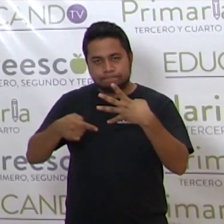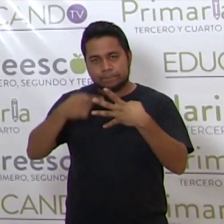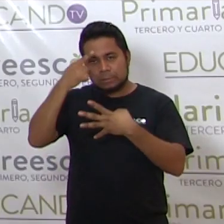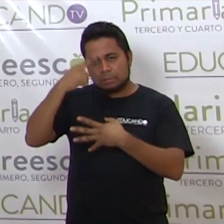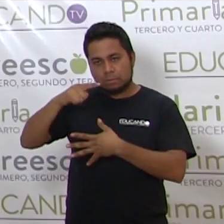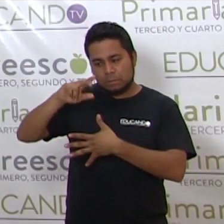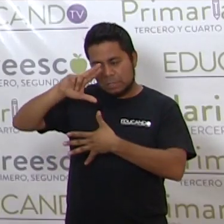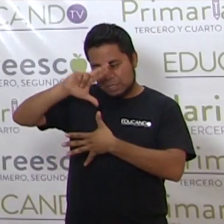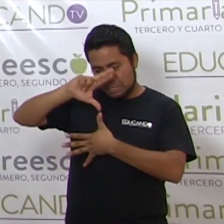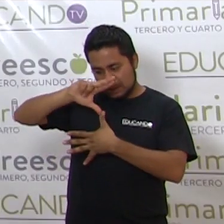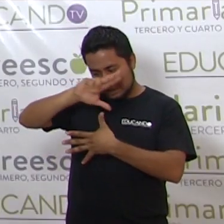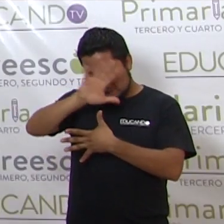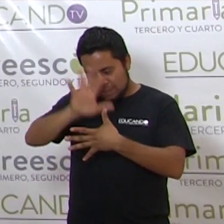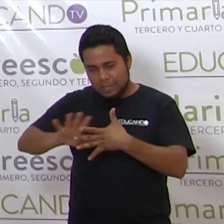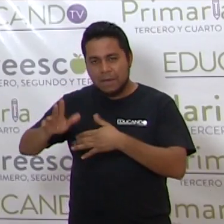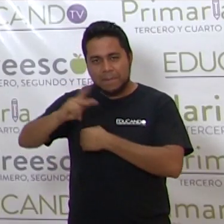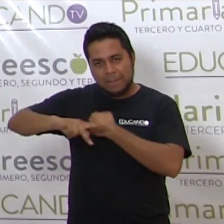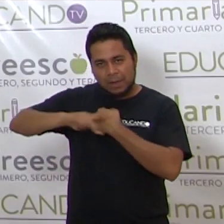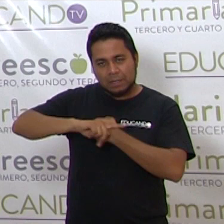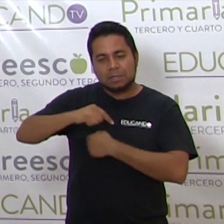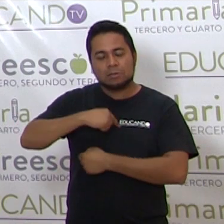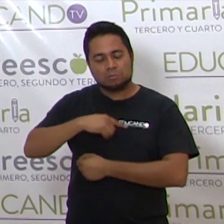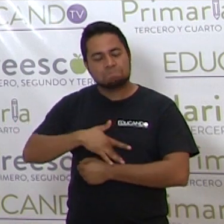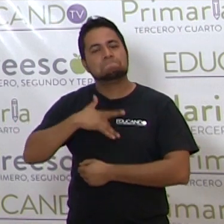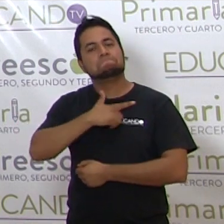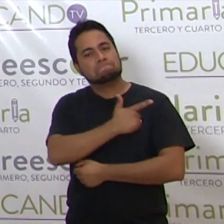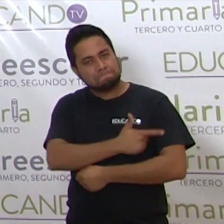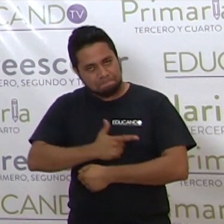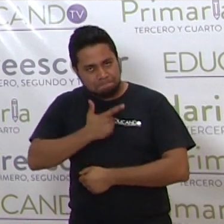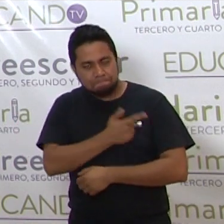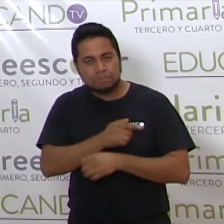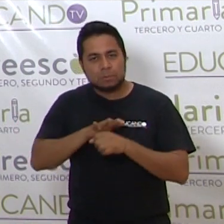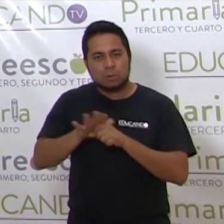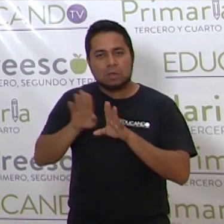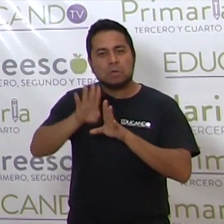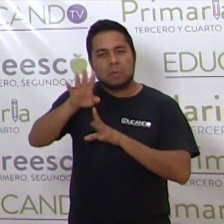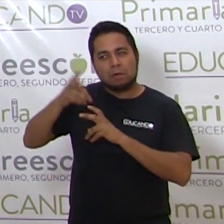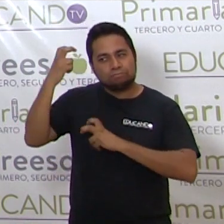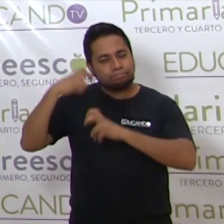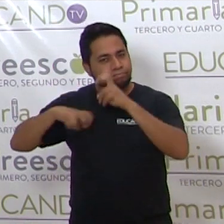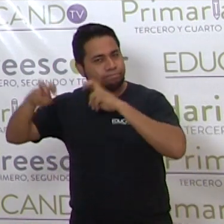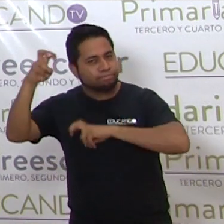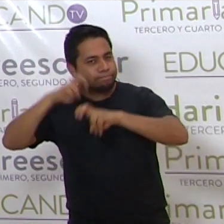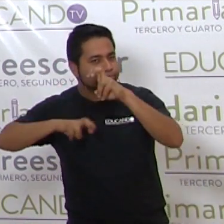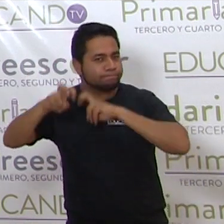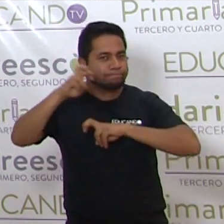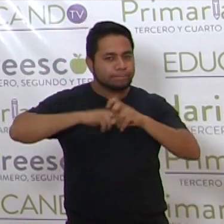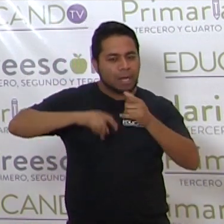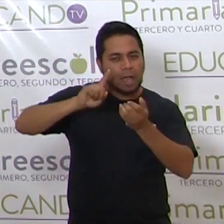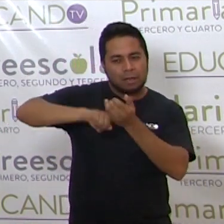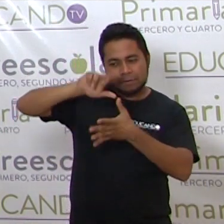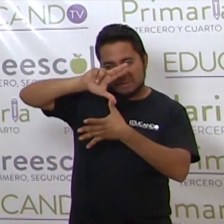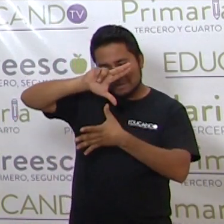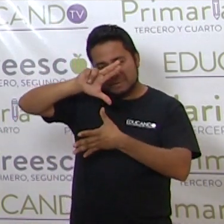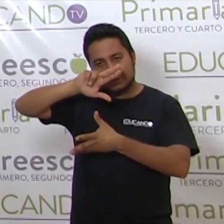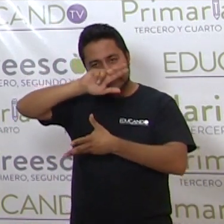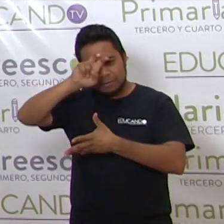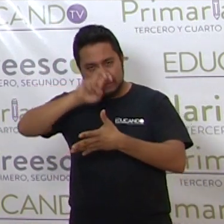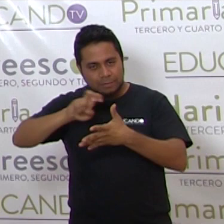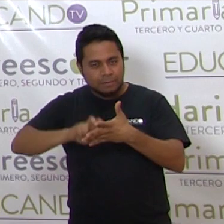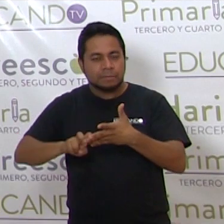hispanohablantes me gustó a mí en lo particular este viaje imaginario por latinoamérica espero que ustedes